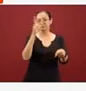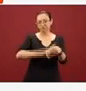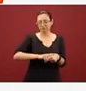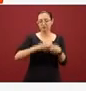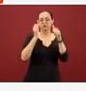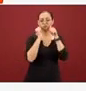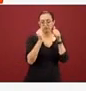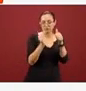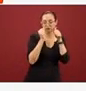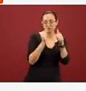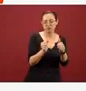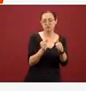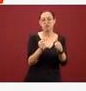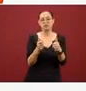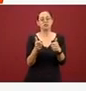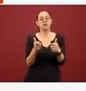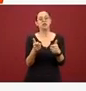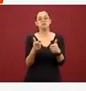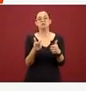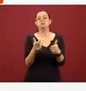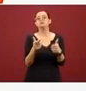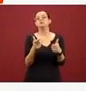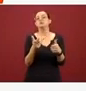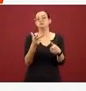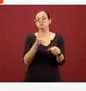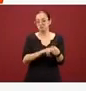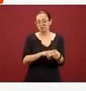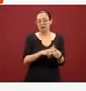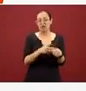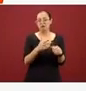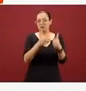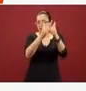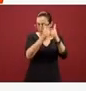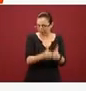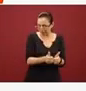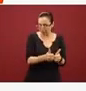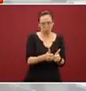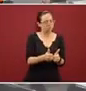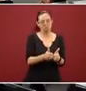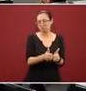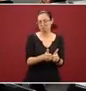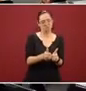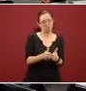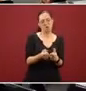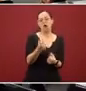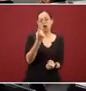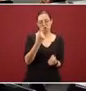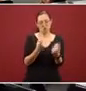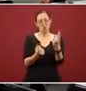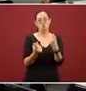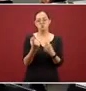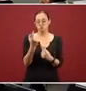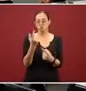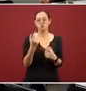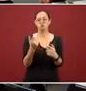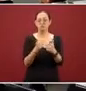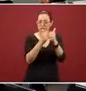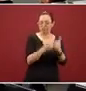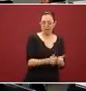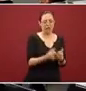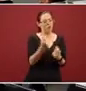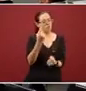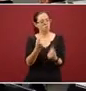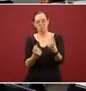en un segundo nivel, es decir, que requirió ingresar. No necesariamente todos se quedaron hospitalizados, pero seguimos por lo mismo con